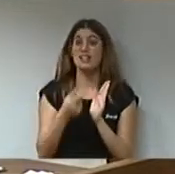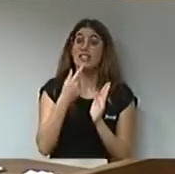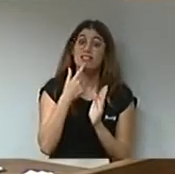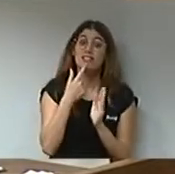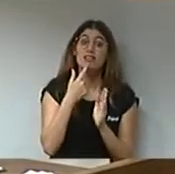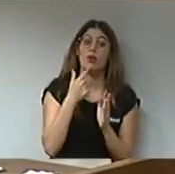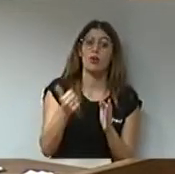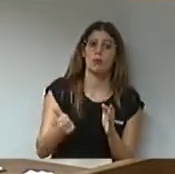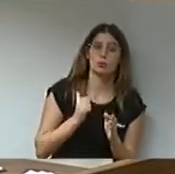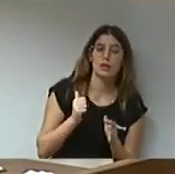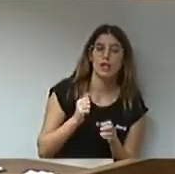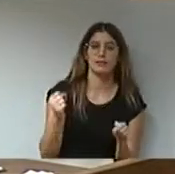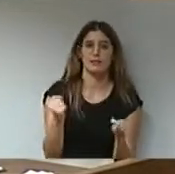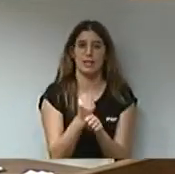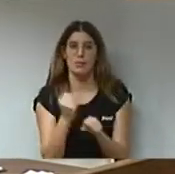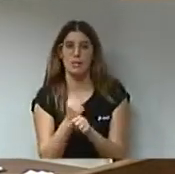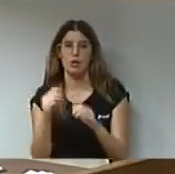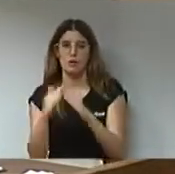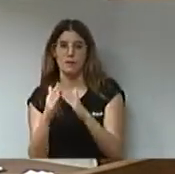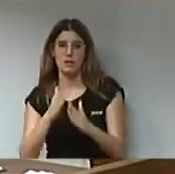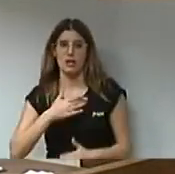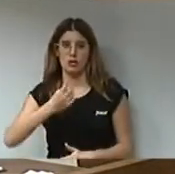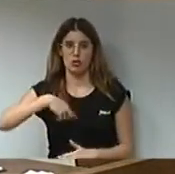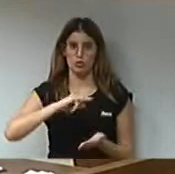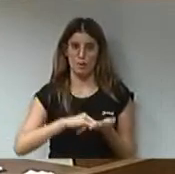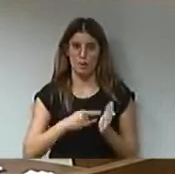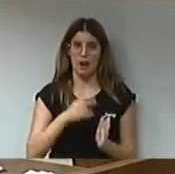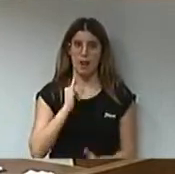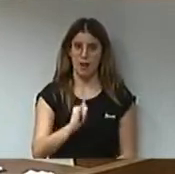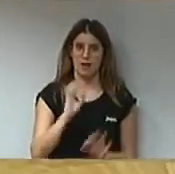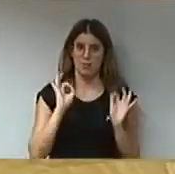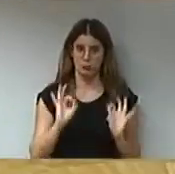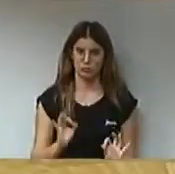y vivienda. Nosotros tenemos nuestro propio plan.